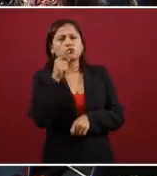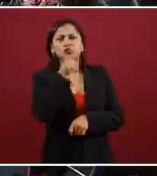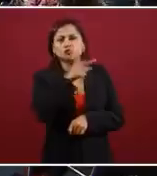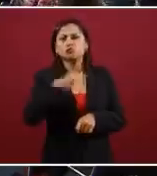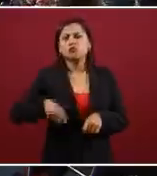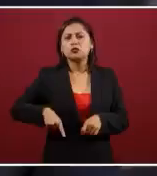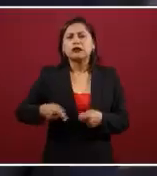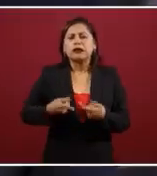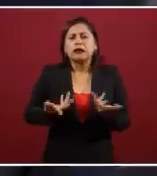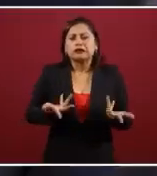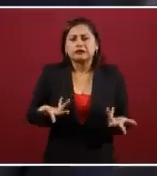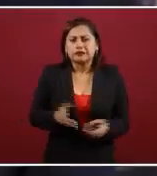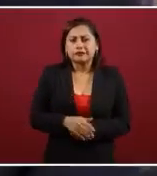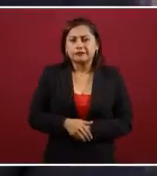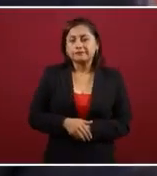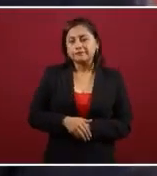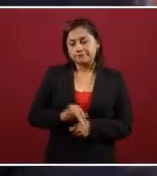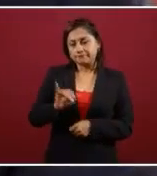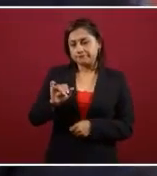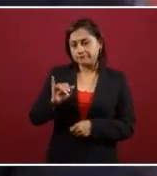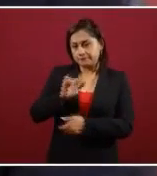pero